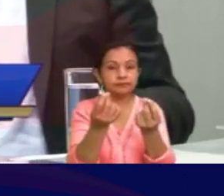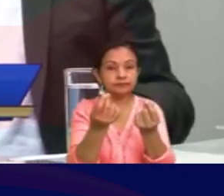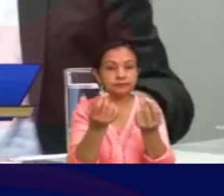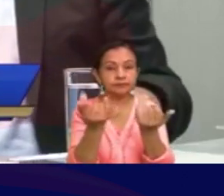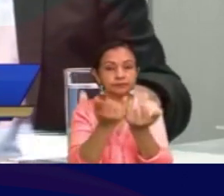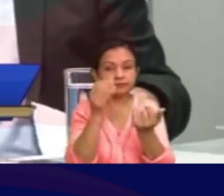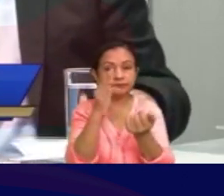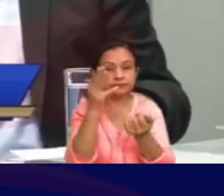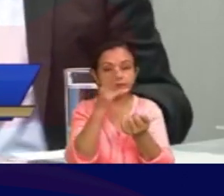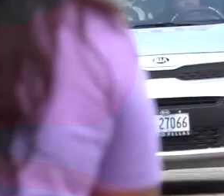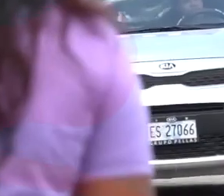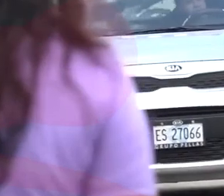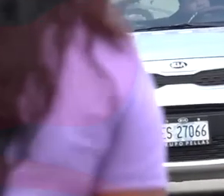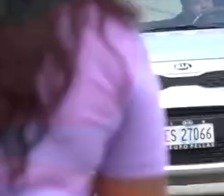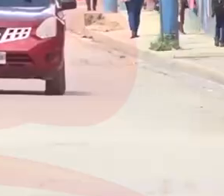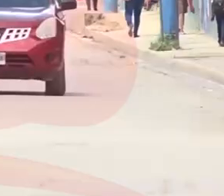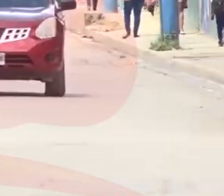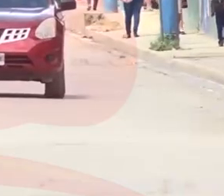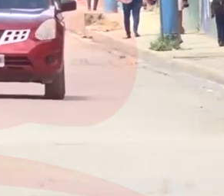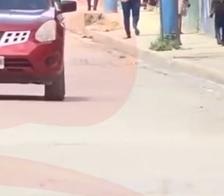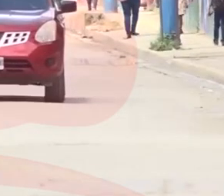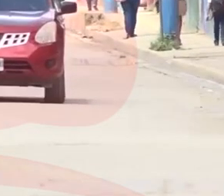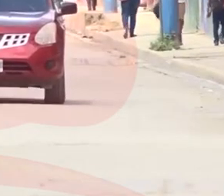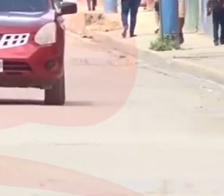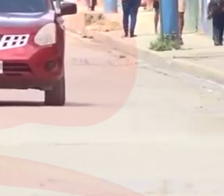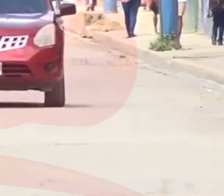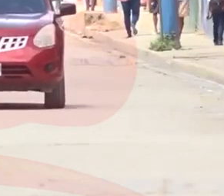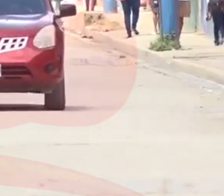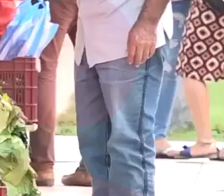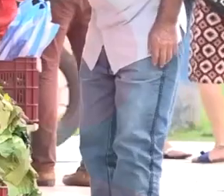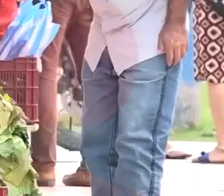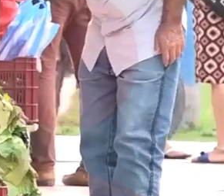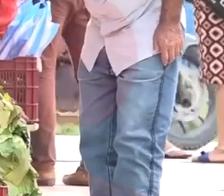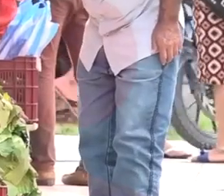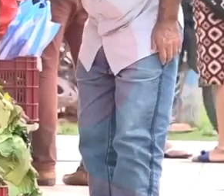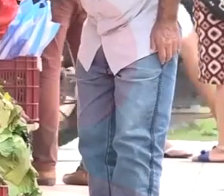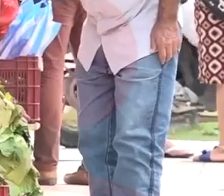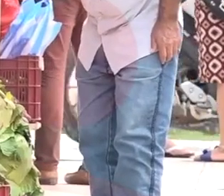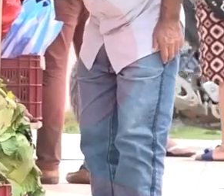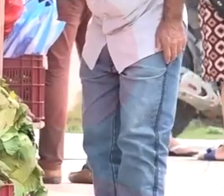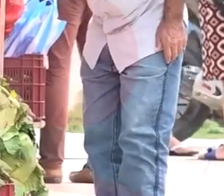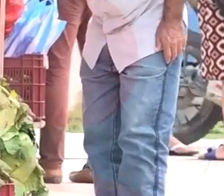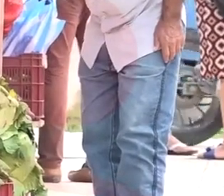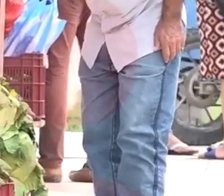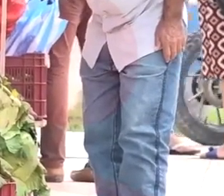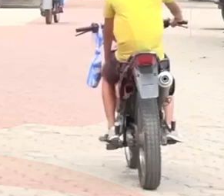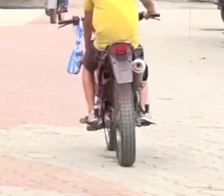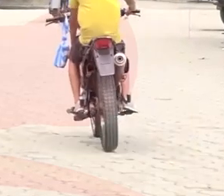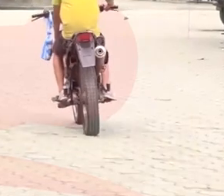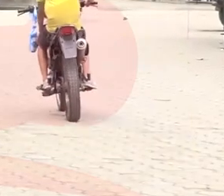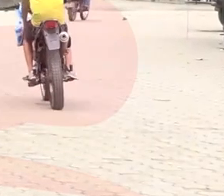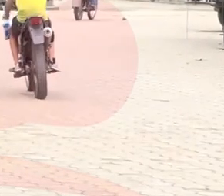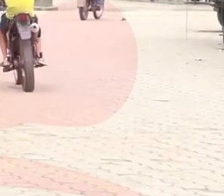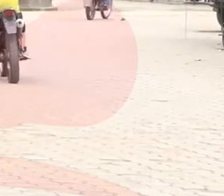de 99.7%. Acosta además reveló que el 72% de la inversión pública del presupuesto